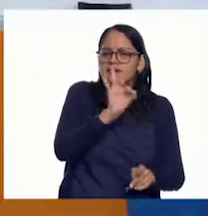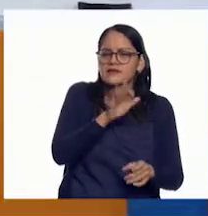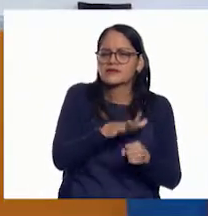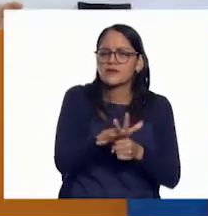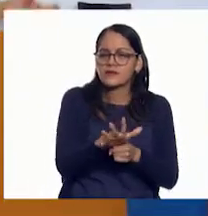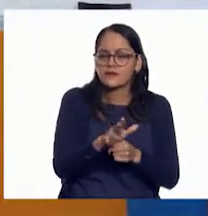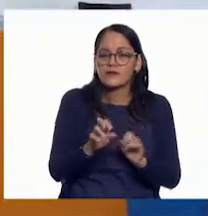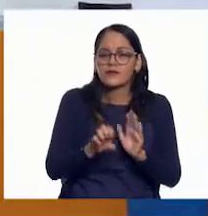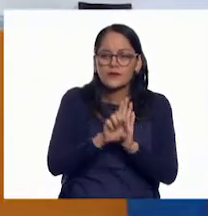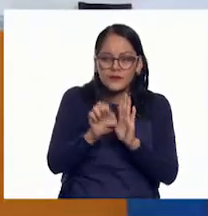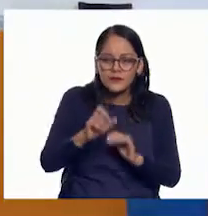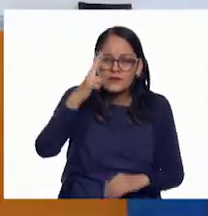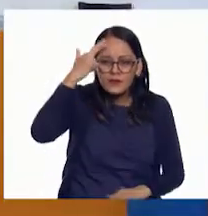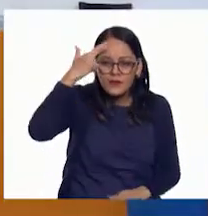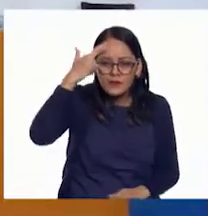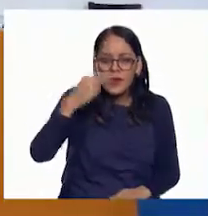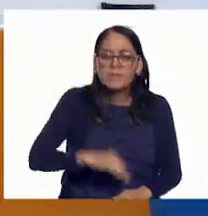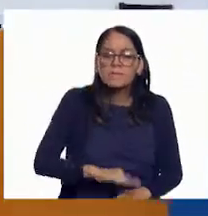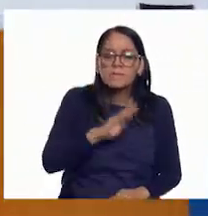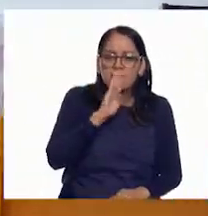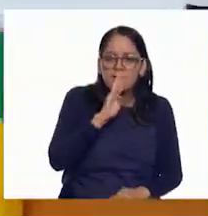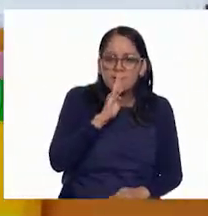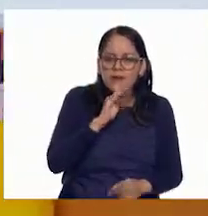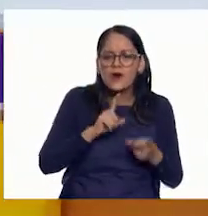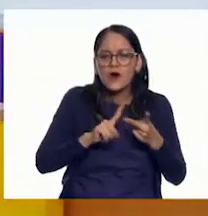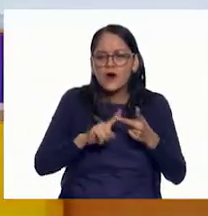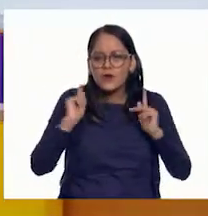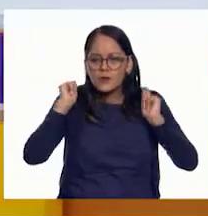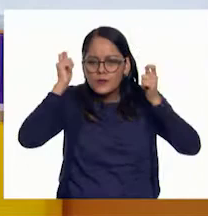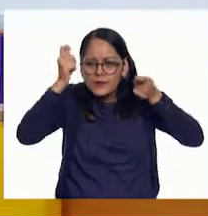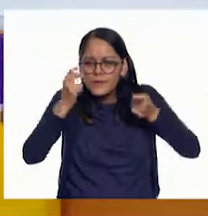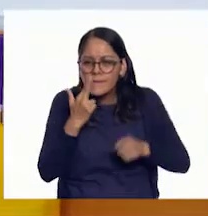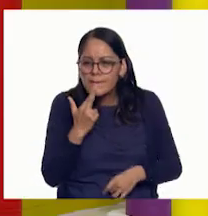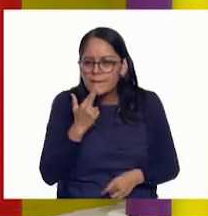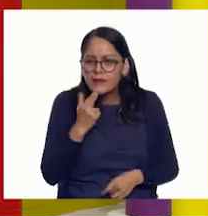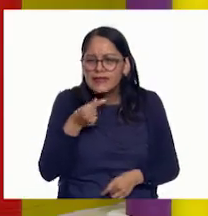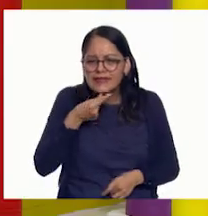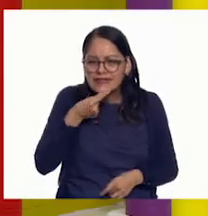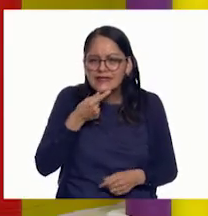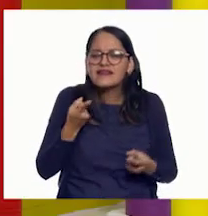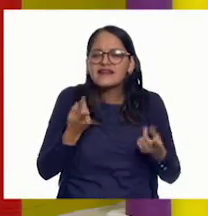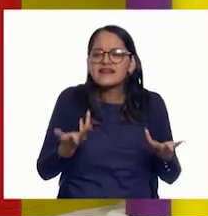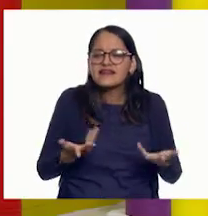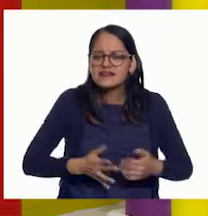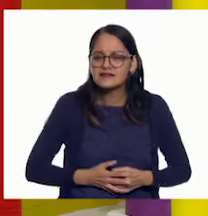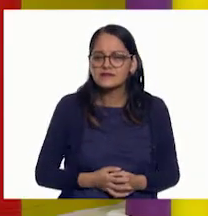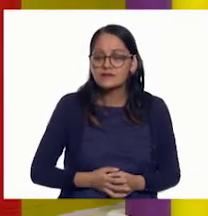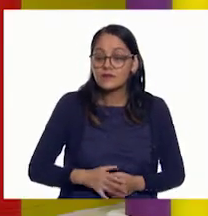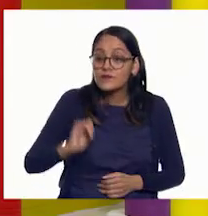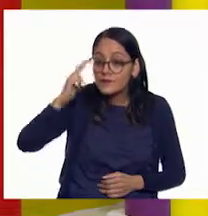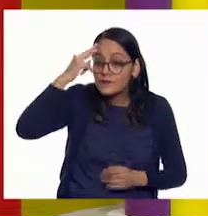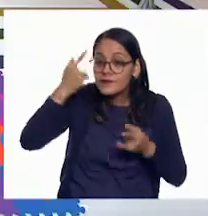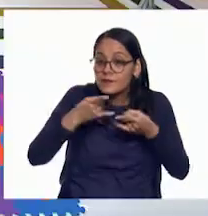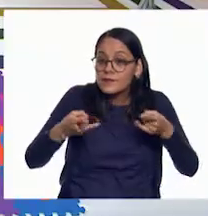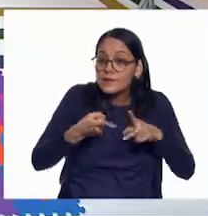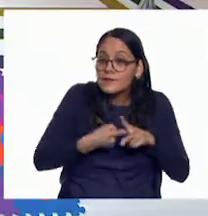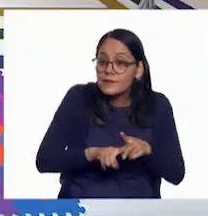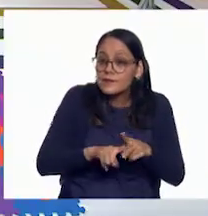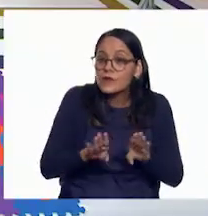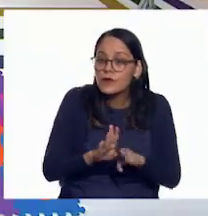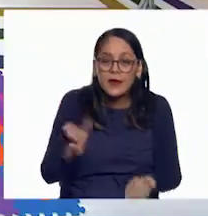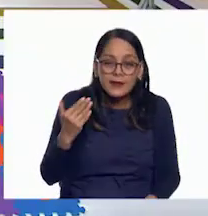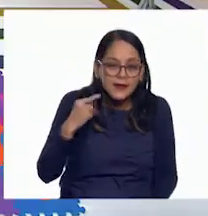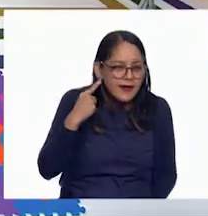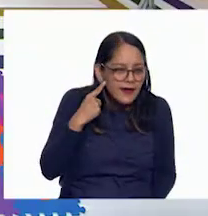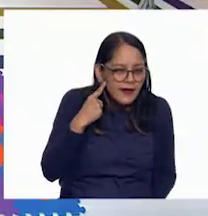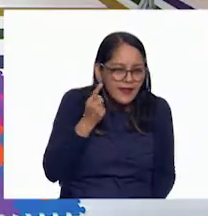hace Caperucita o qué hace la mamá? ¿Qué es lo que le dice? ¿Ustedes se acuerdan? ¿Cómo empieza el cuento? ¿Cómo? Ay, a ver, más